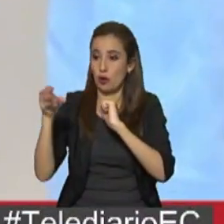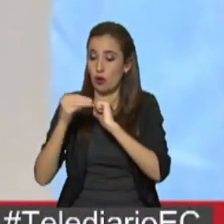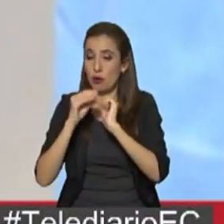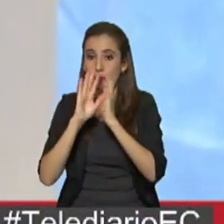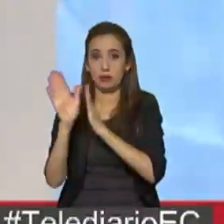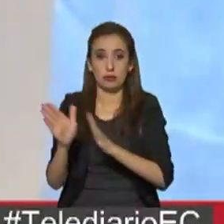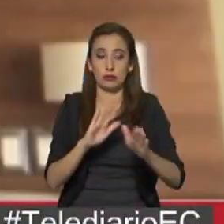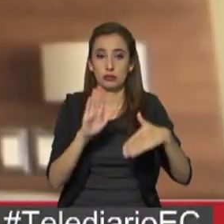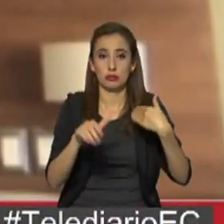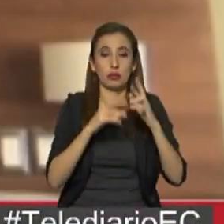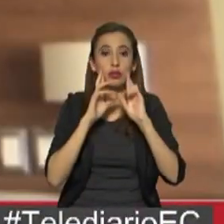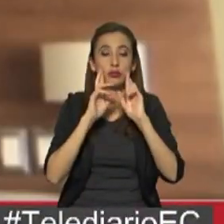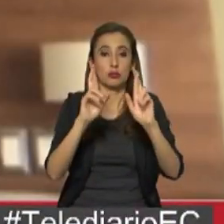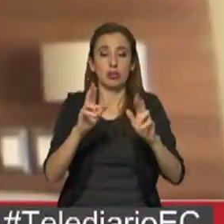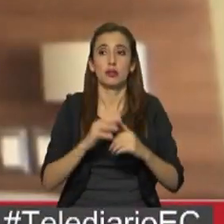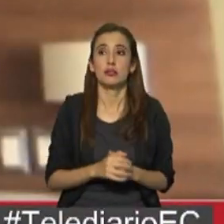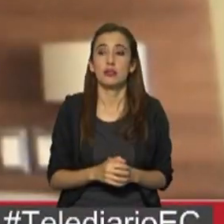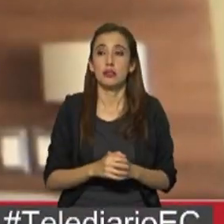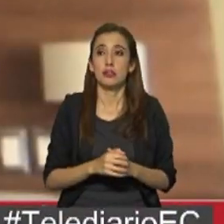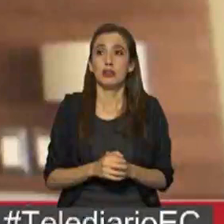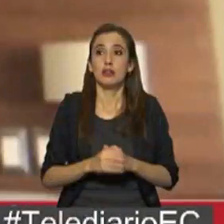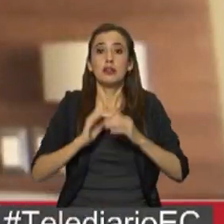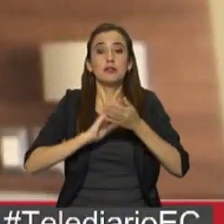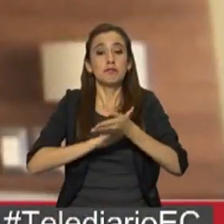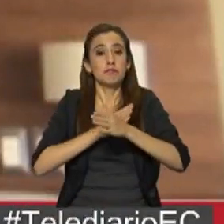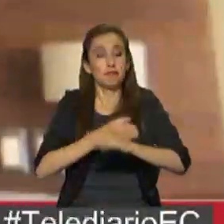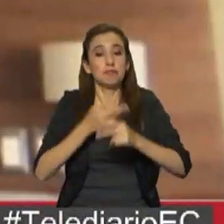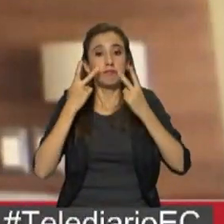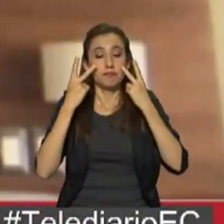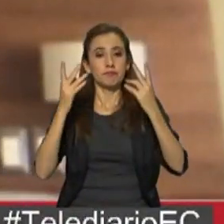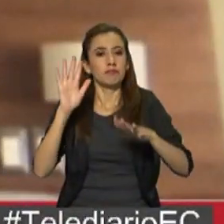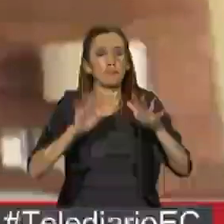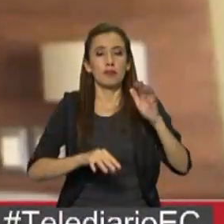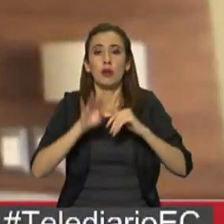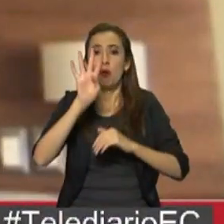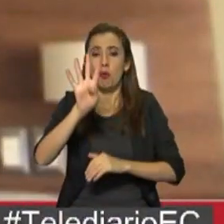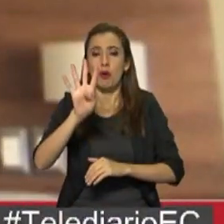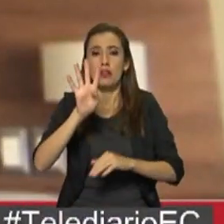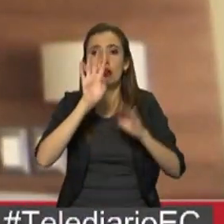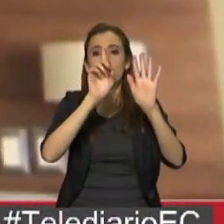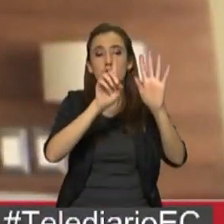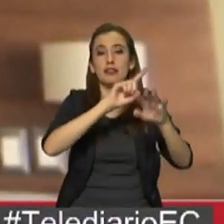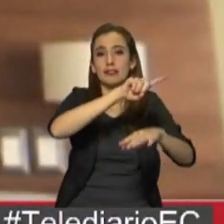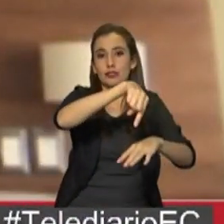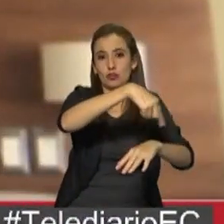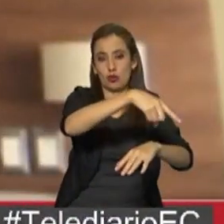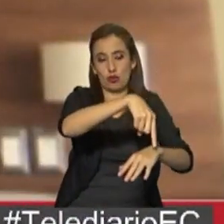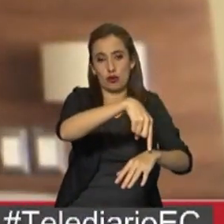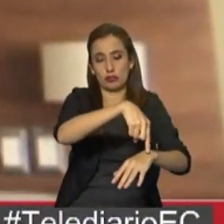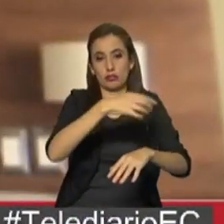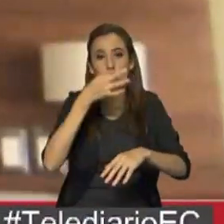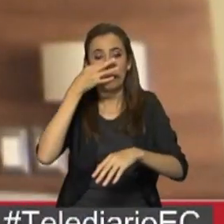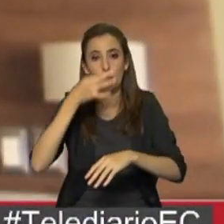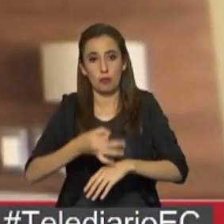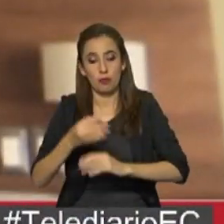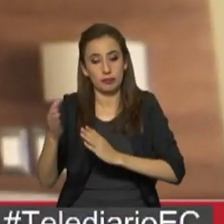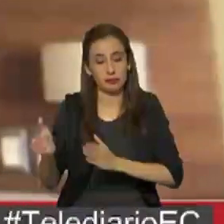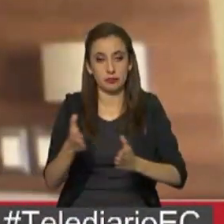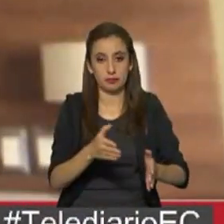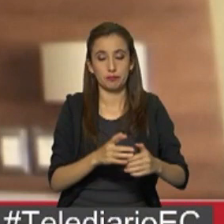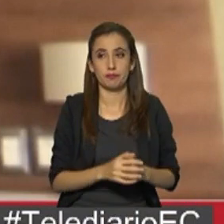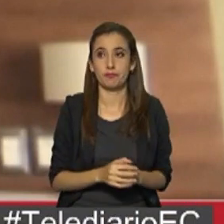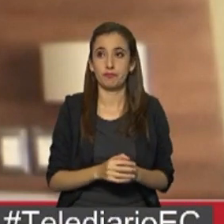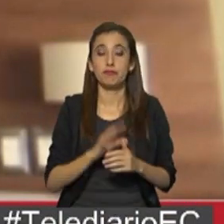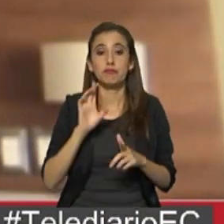entrega de resultados en el pc dura entre 4 y 6 horas la manipulación de cada una de estas pruebas